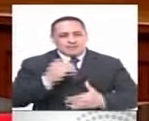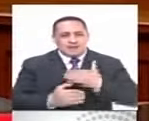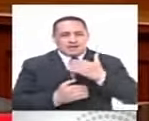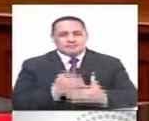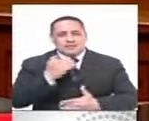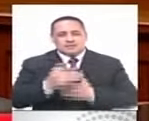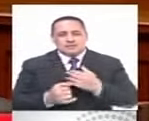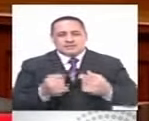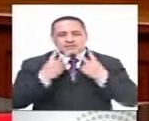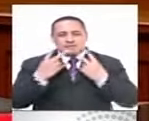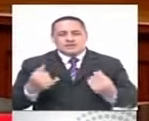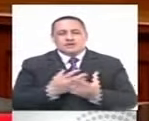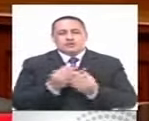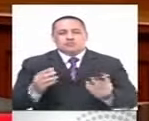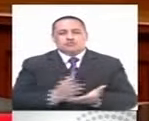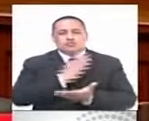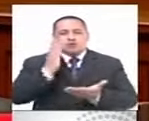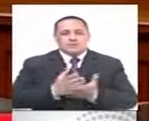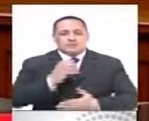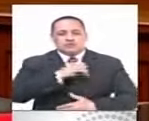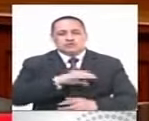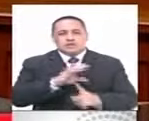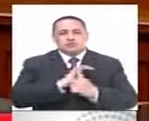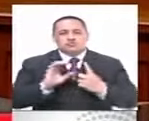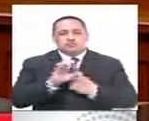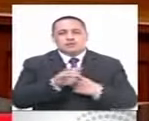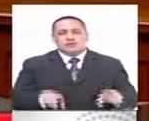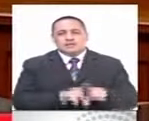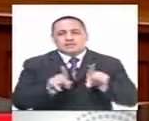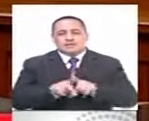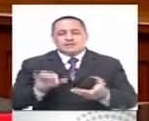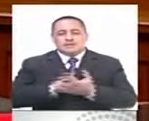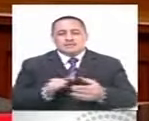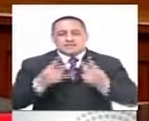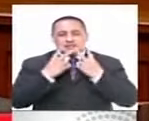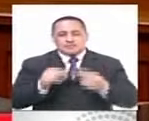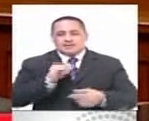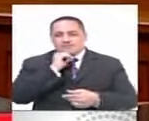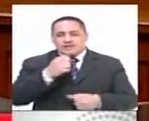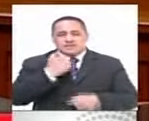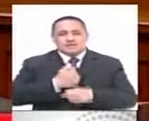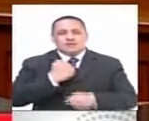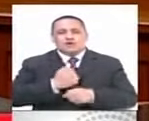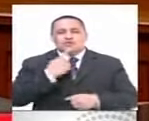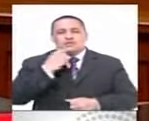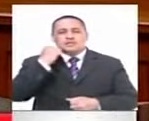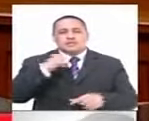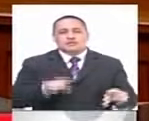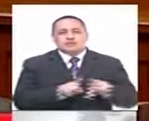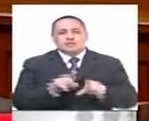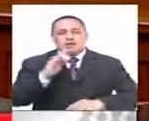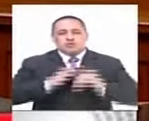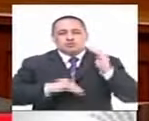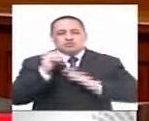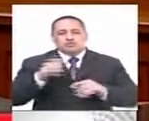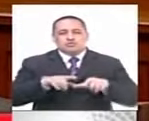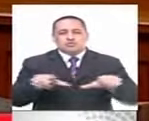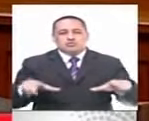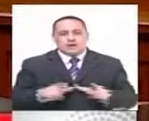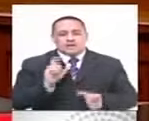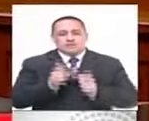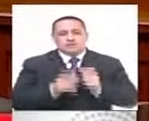las causas de la asimetría social y cultural que limitan el pleno ejercicio de sus derechos, la construcción de una